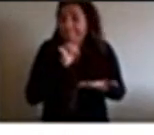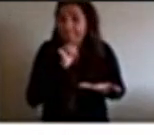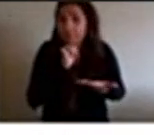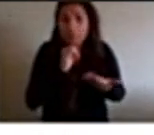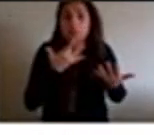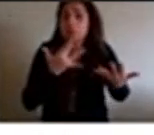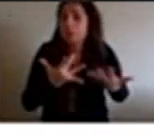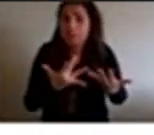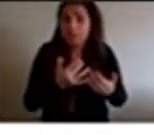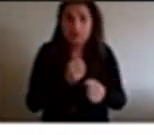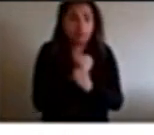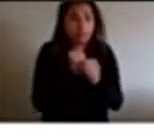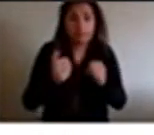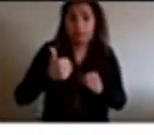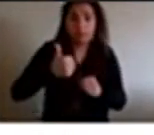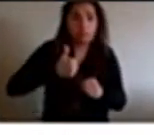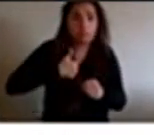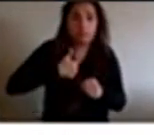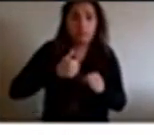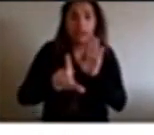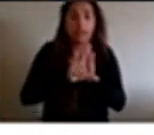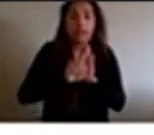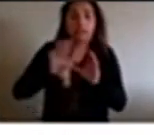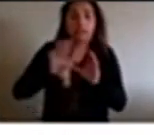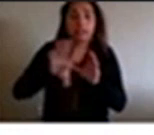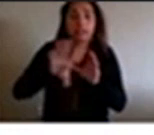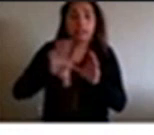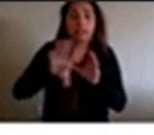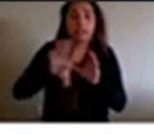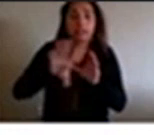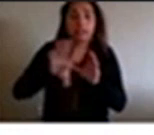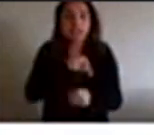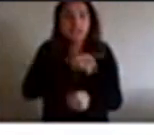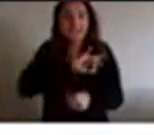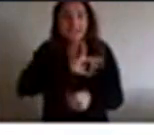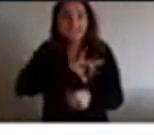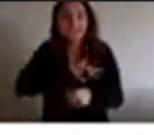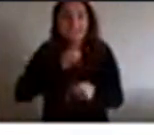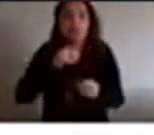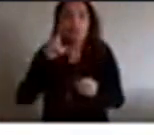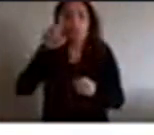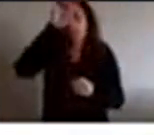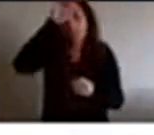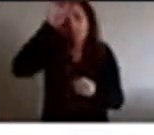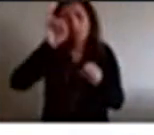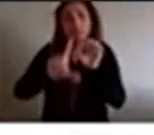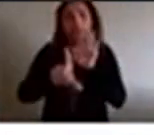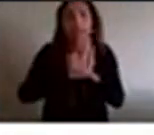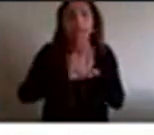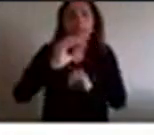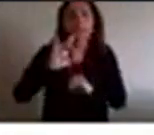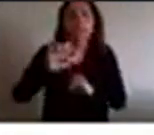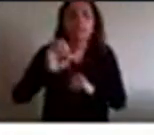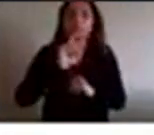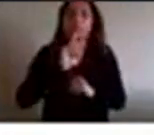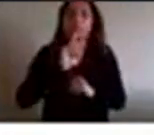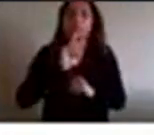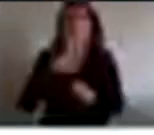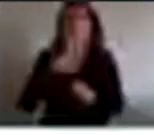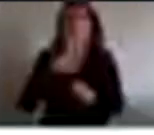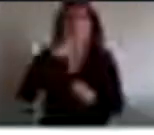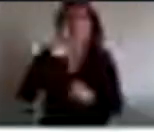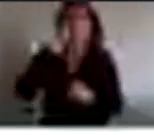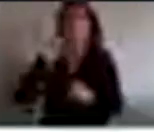ley de cuotas o la ley de inclusión laboral, como se le dice aquí en Chile. Bueno, para empezar, les